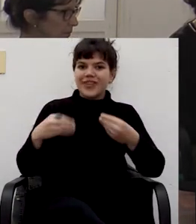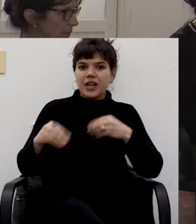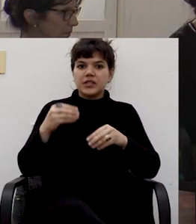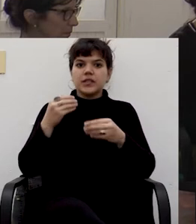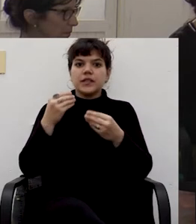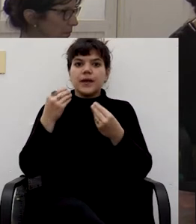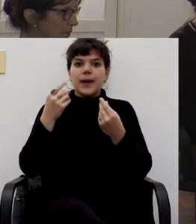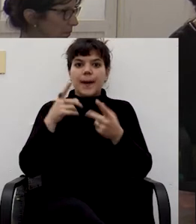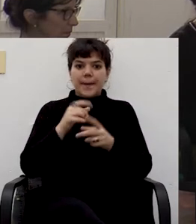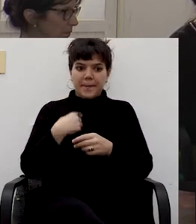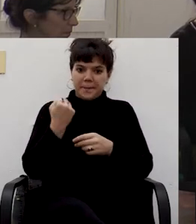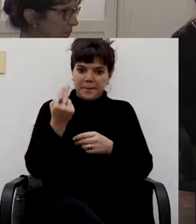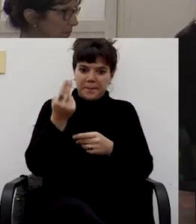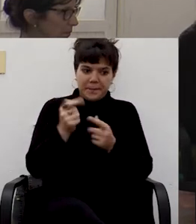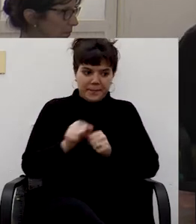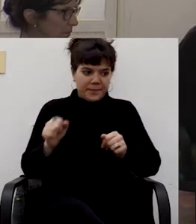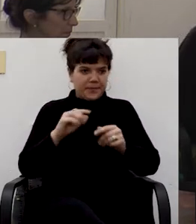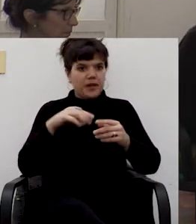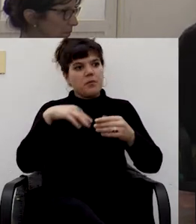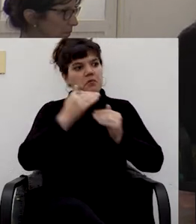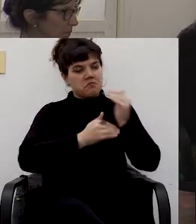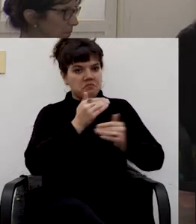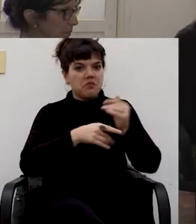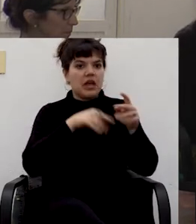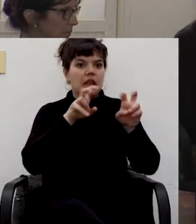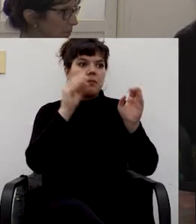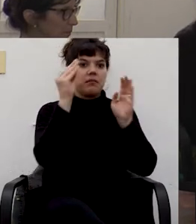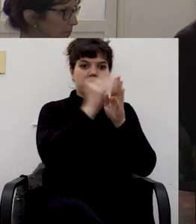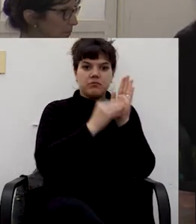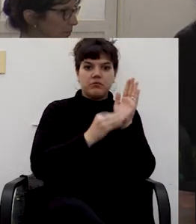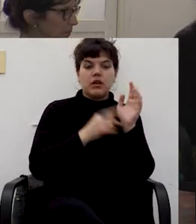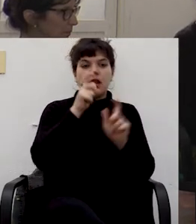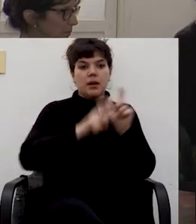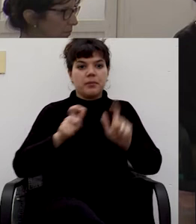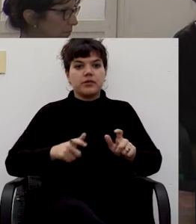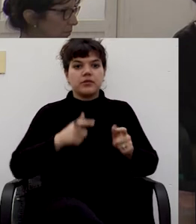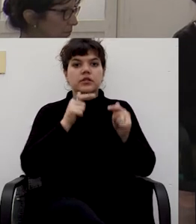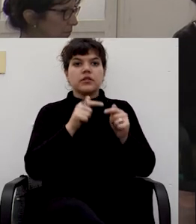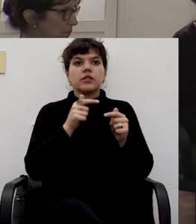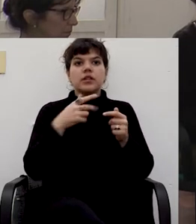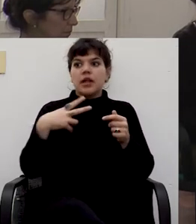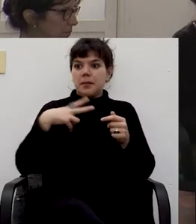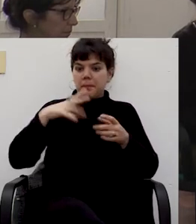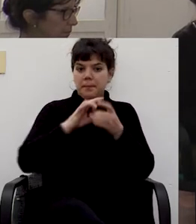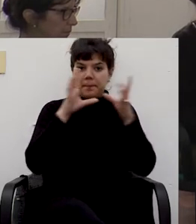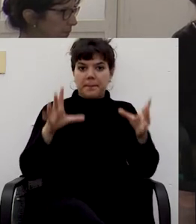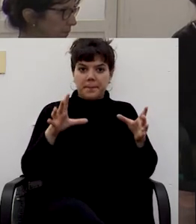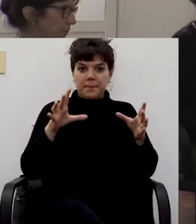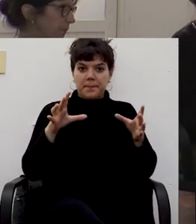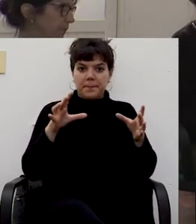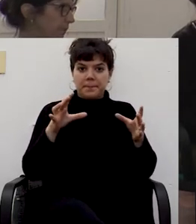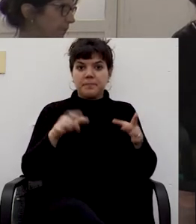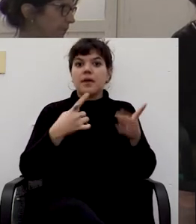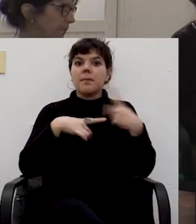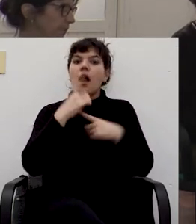flexibilizaciones que permiten que sea más fluido el ingreso de las personas o la inscripción de las personas en situación de privación de libertad, pero